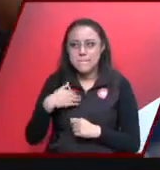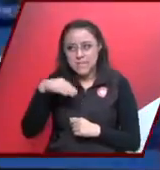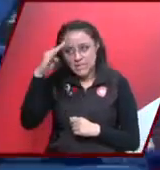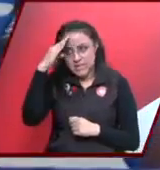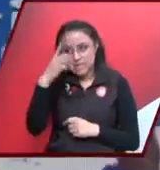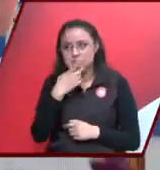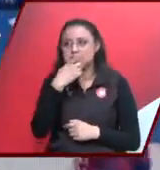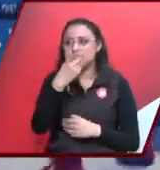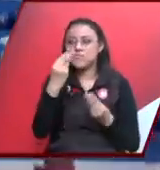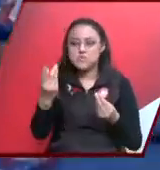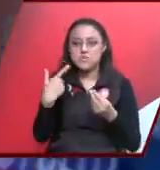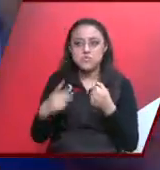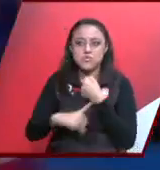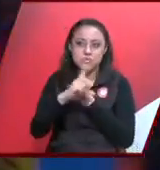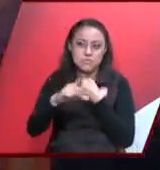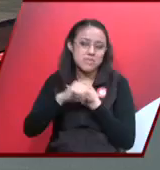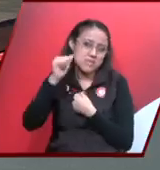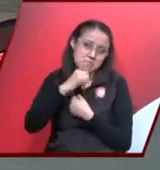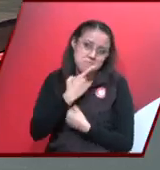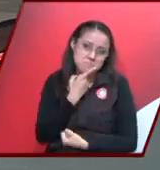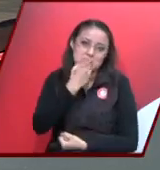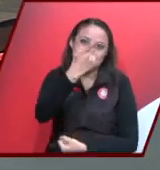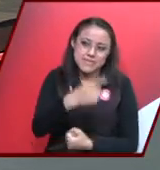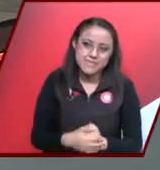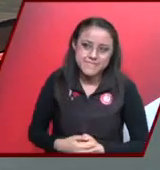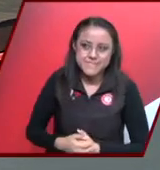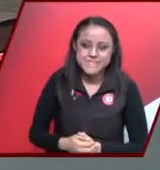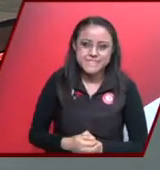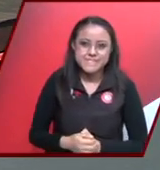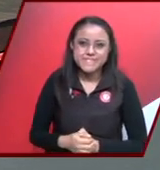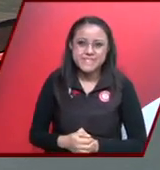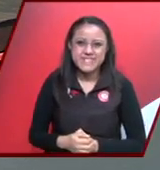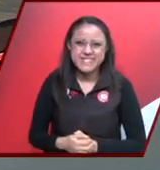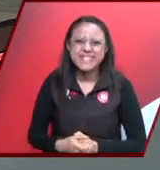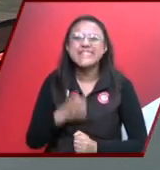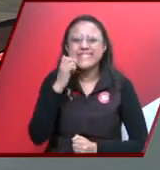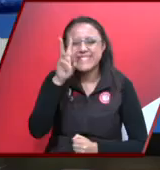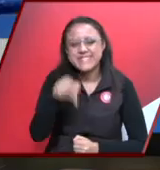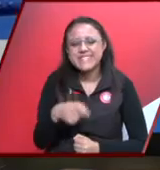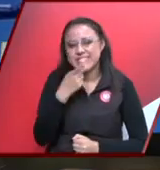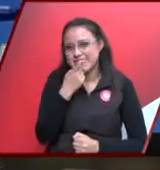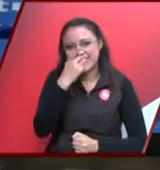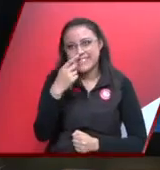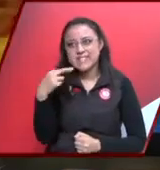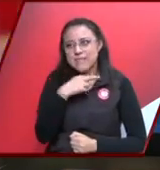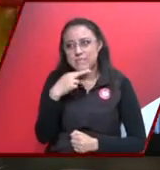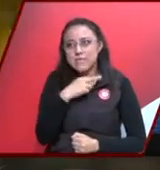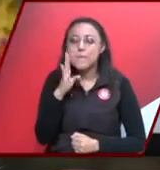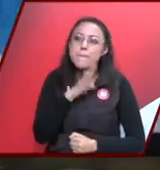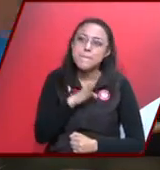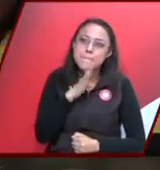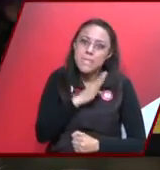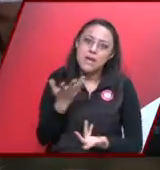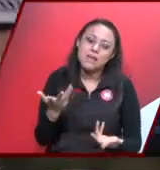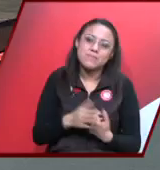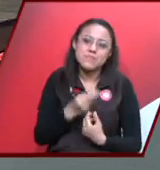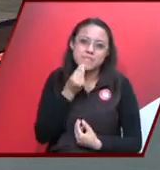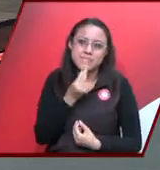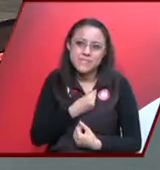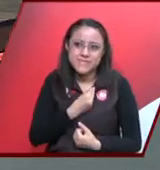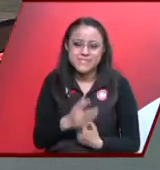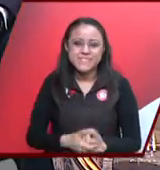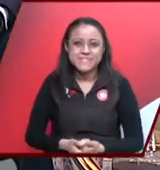Por eso tengo tanta bronca en mi vida. ¿Sí? ¿Andas sin filtros? Esa es una bronca. Se me echó a perder el filtro. De repente hay que meter un